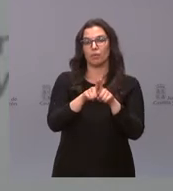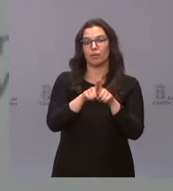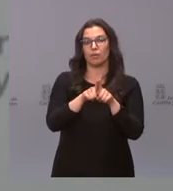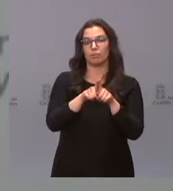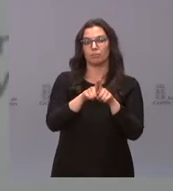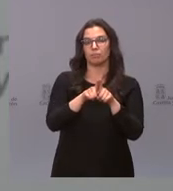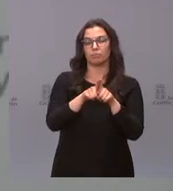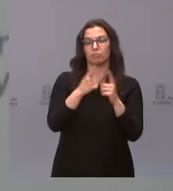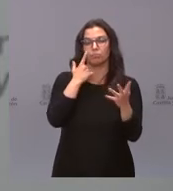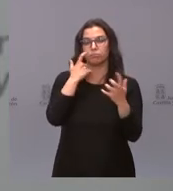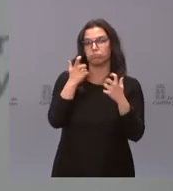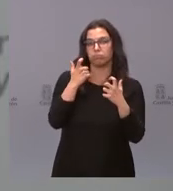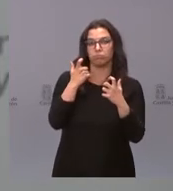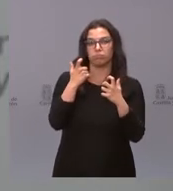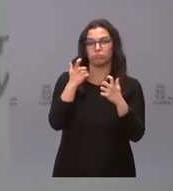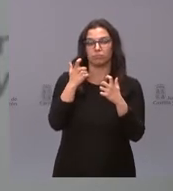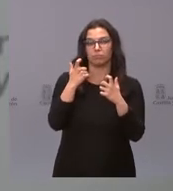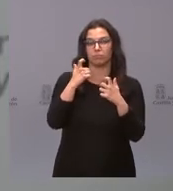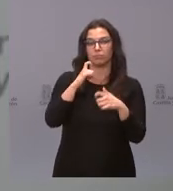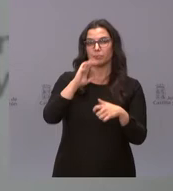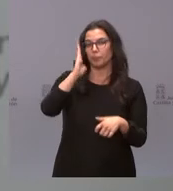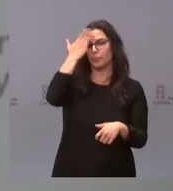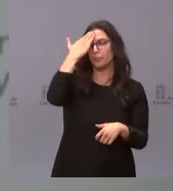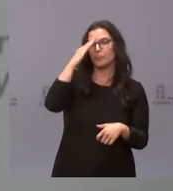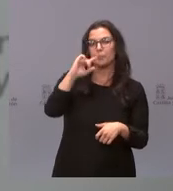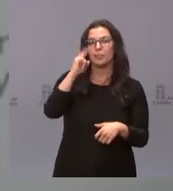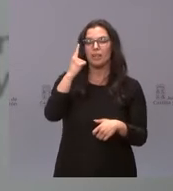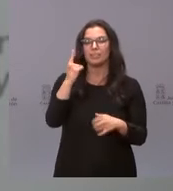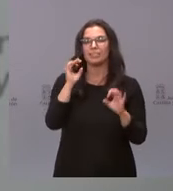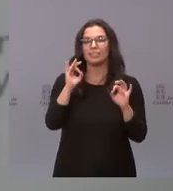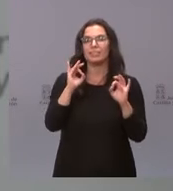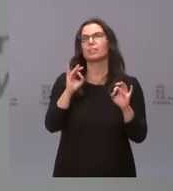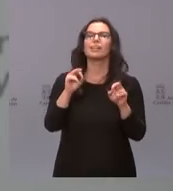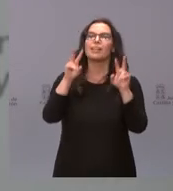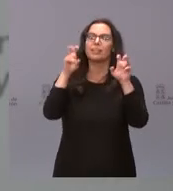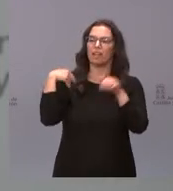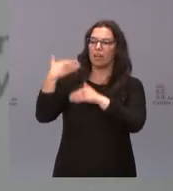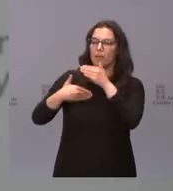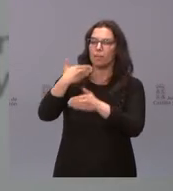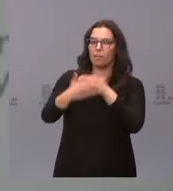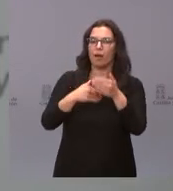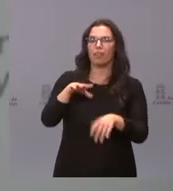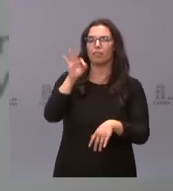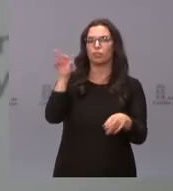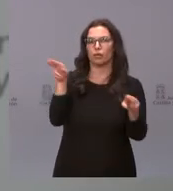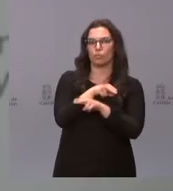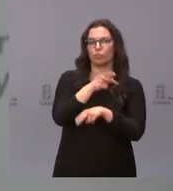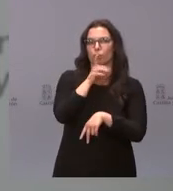todos en el devenir de éste de esta supresión del impuesto de sucesiones